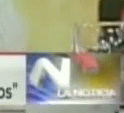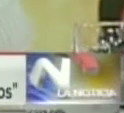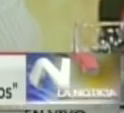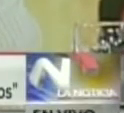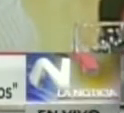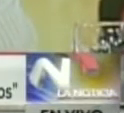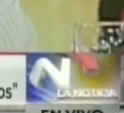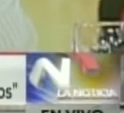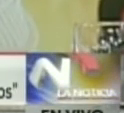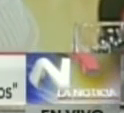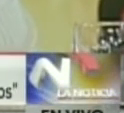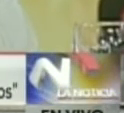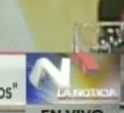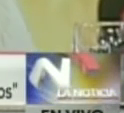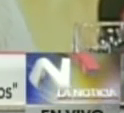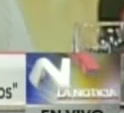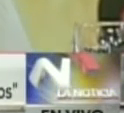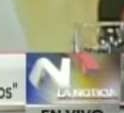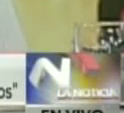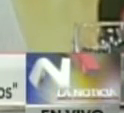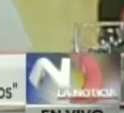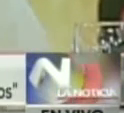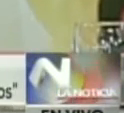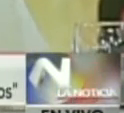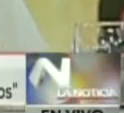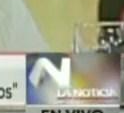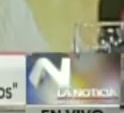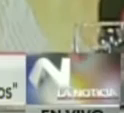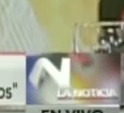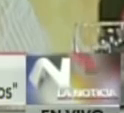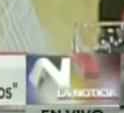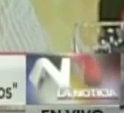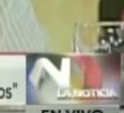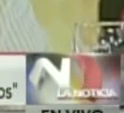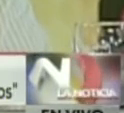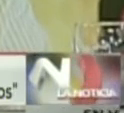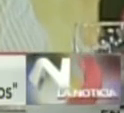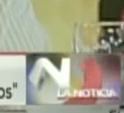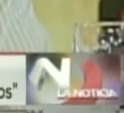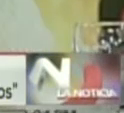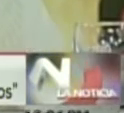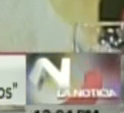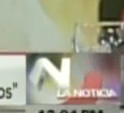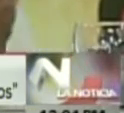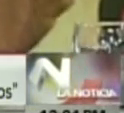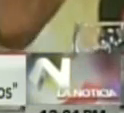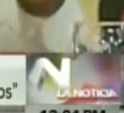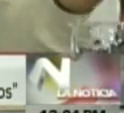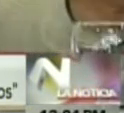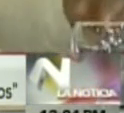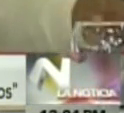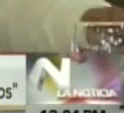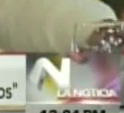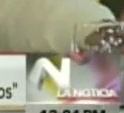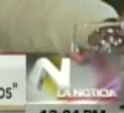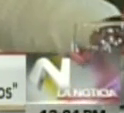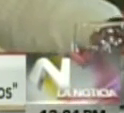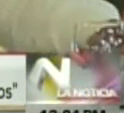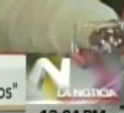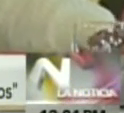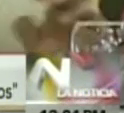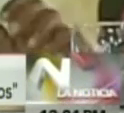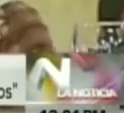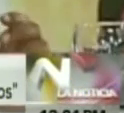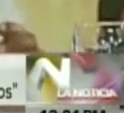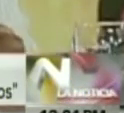La ha tenido Maduro más difícil. Porque ellos consideran que Maduro es más débil que Chávez. Y cuando un boxeador lo tienen ahí